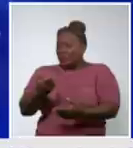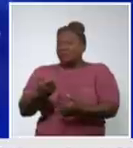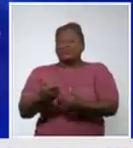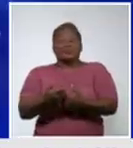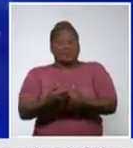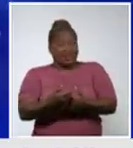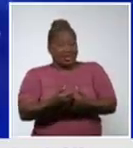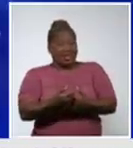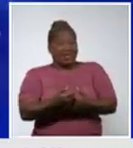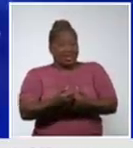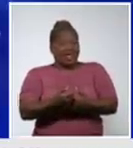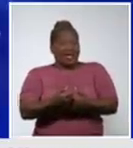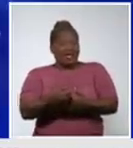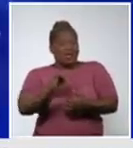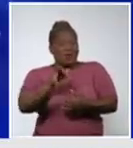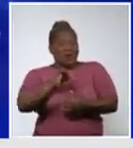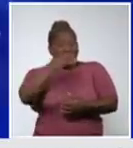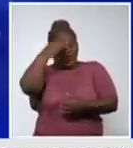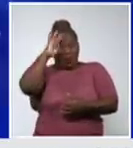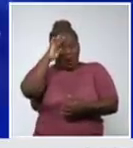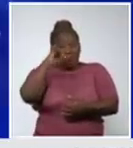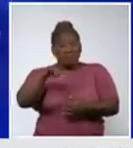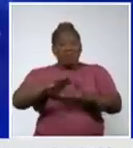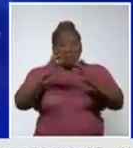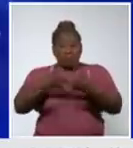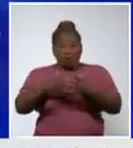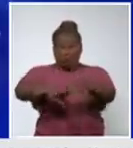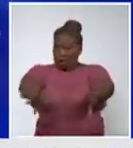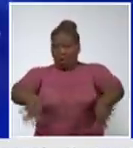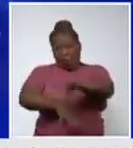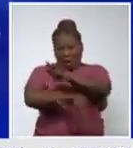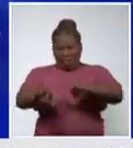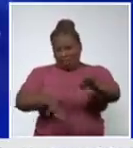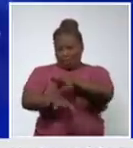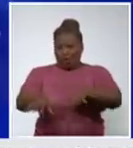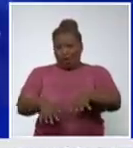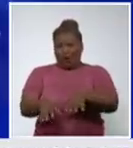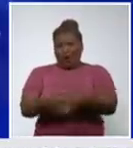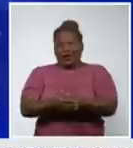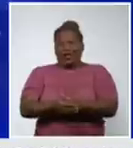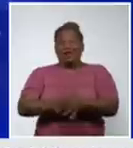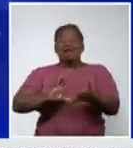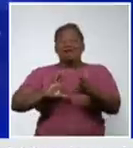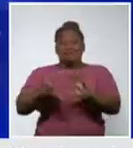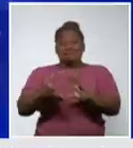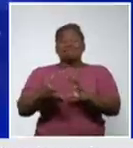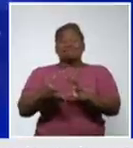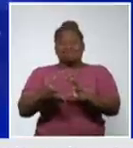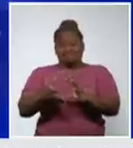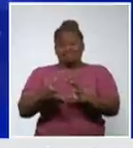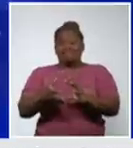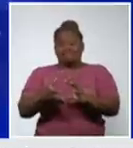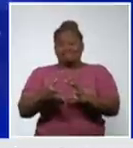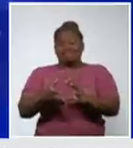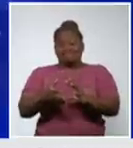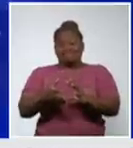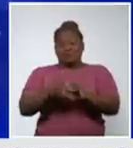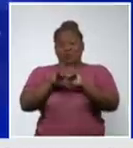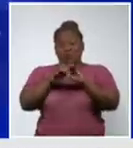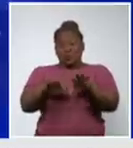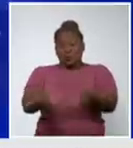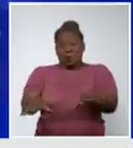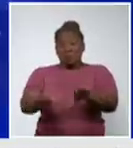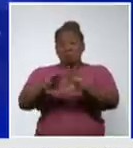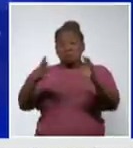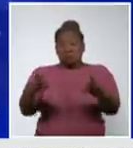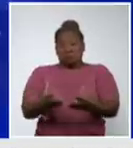un buen cubano, revuelto, ¿no? Sí, porque realmente... Bien complicada, sigue siendo muy difícil el nivel de dispersión, de contagio. Se confirman